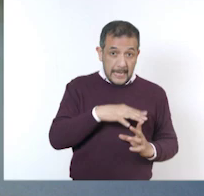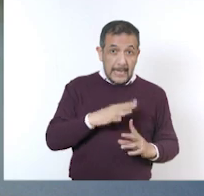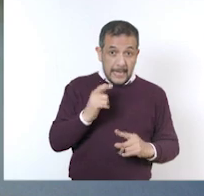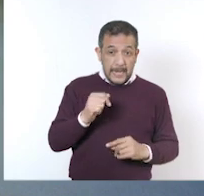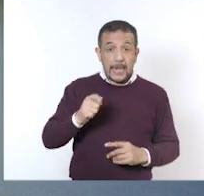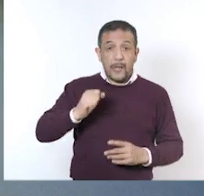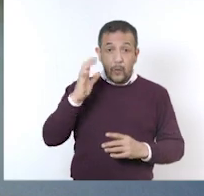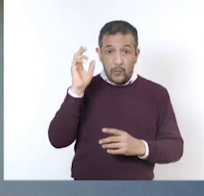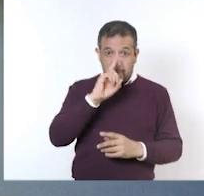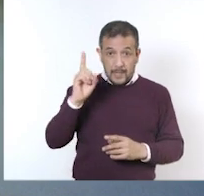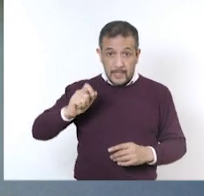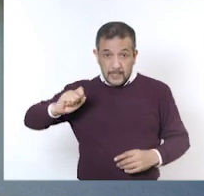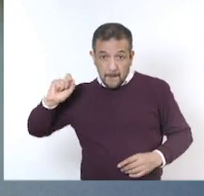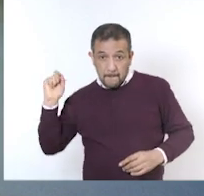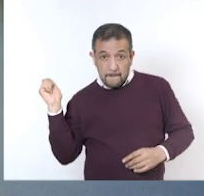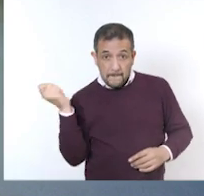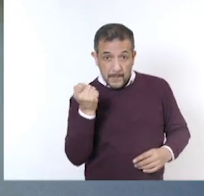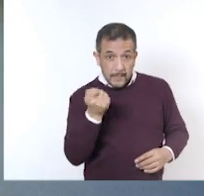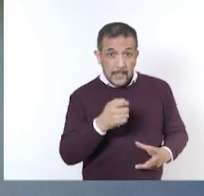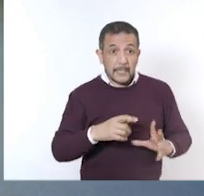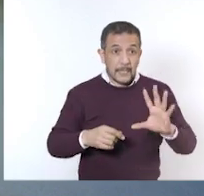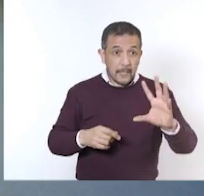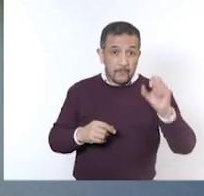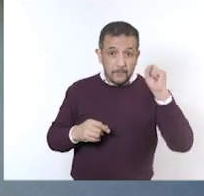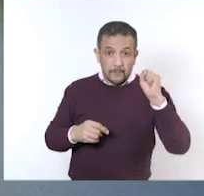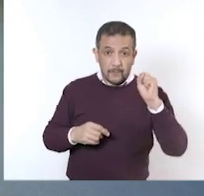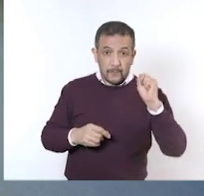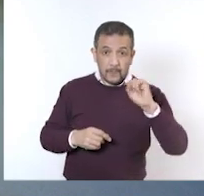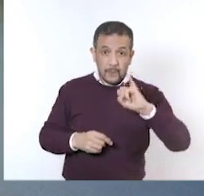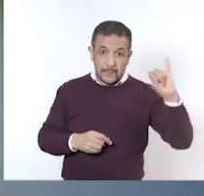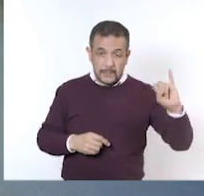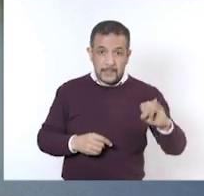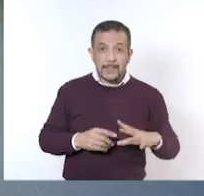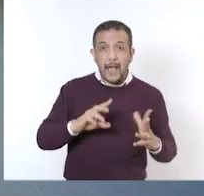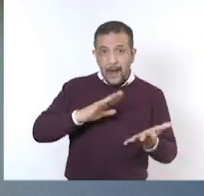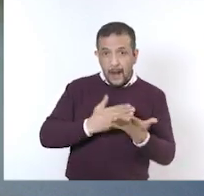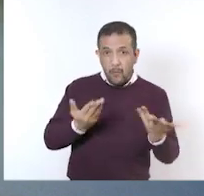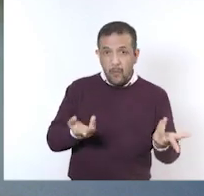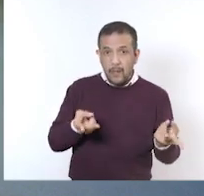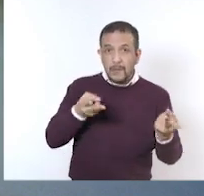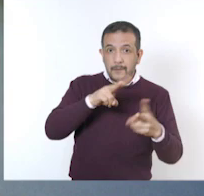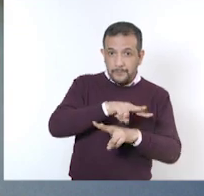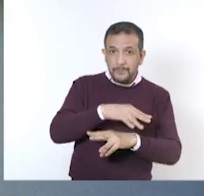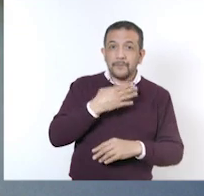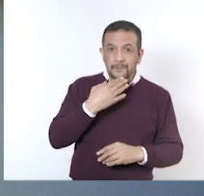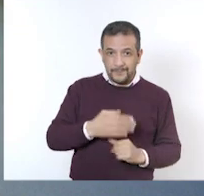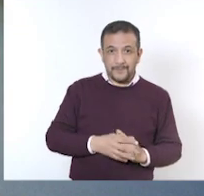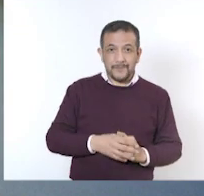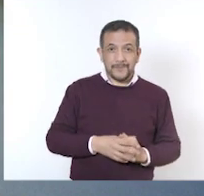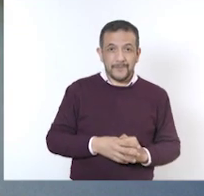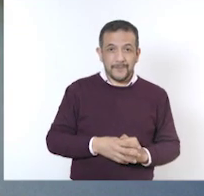derecha y cachando con izquierda. Vamos a intentar con la otra mano. ¿Hizo cambio? Muy bien, Jesús.